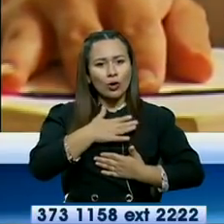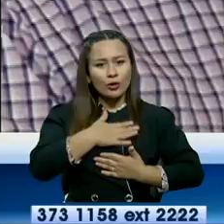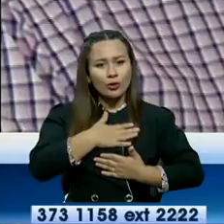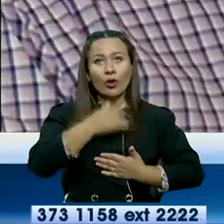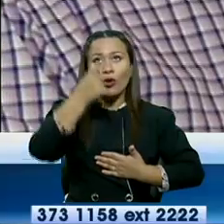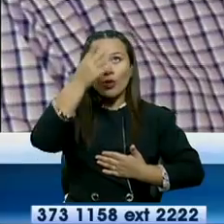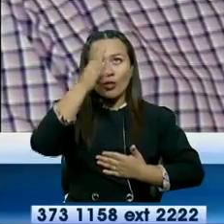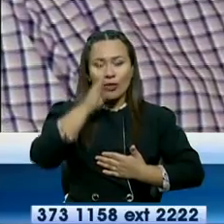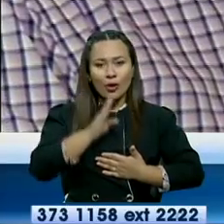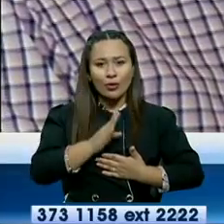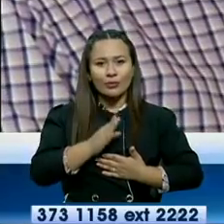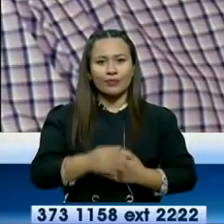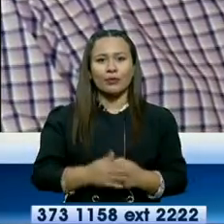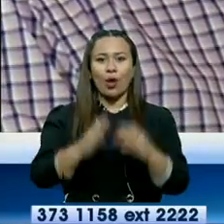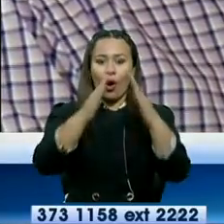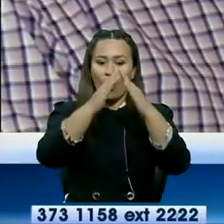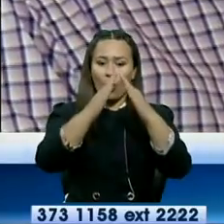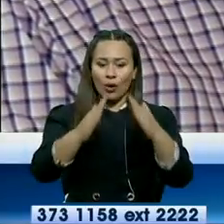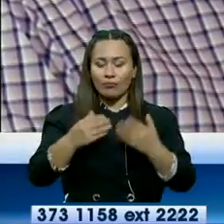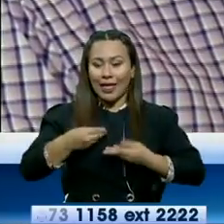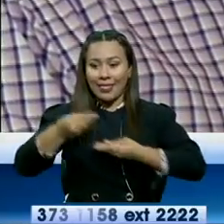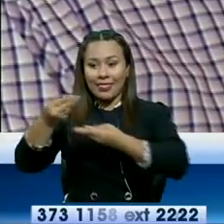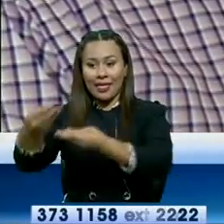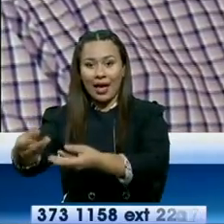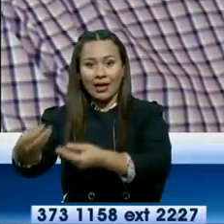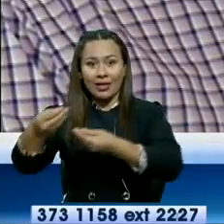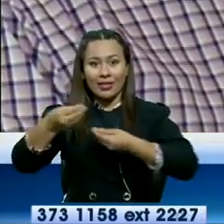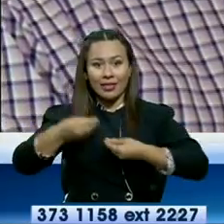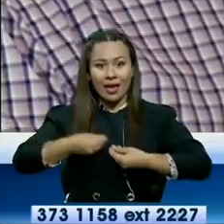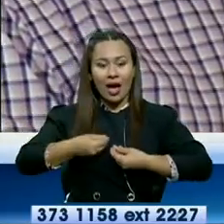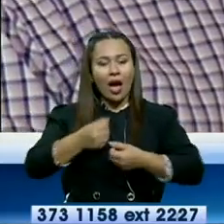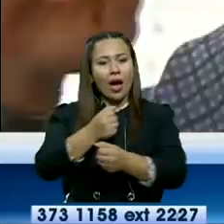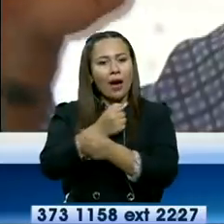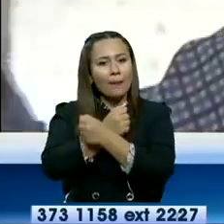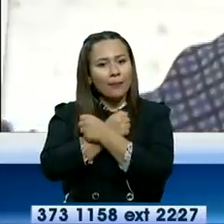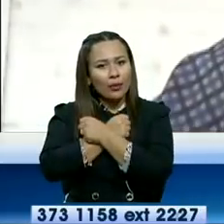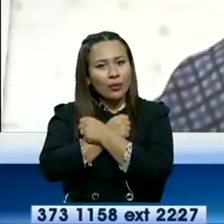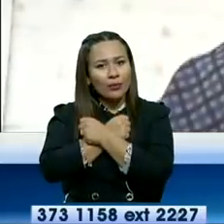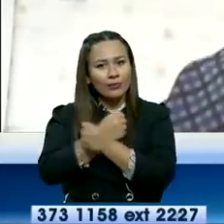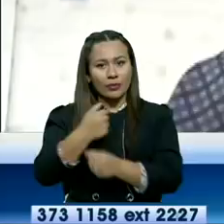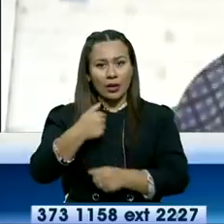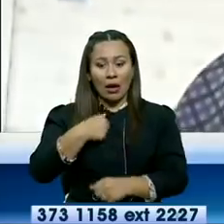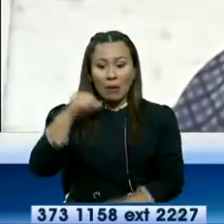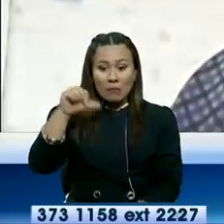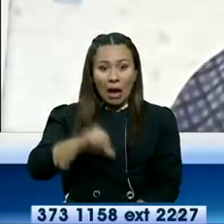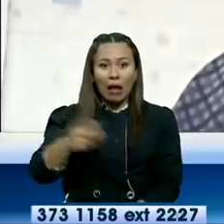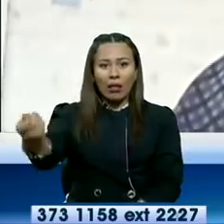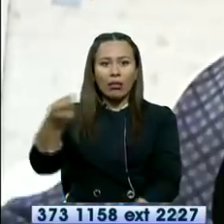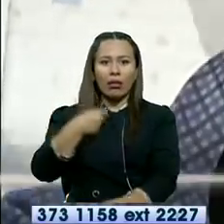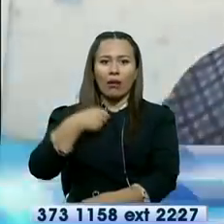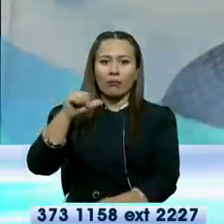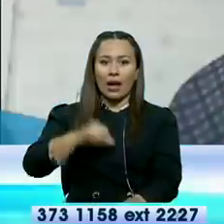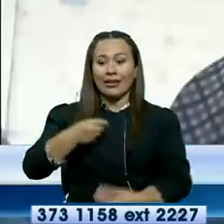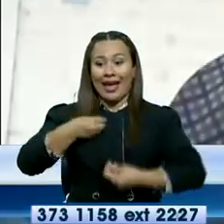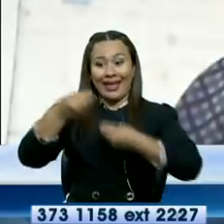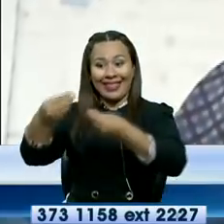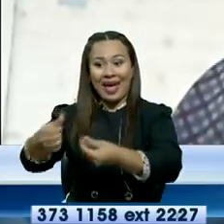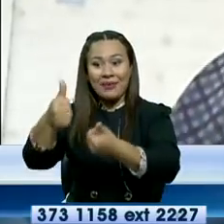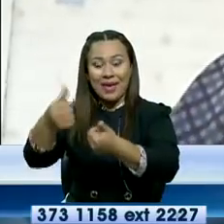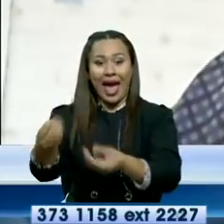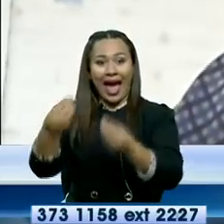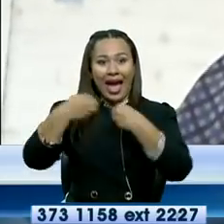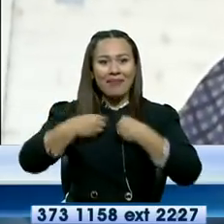a los demás. Uno da y luego recibe. Lo mismo de amor, cuando uno actúa mal, regresa el mal. Cuando uno actúa bien, se